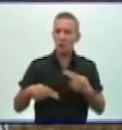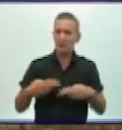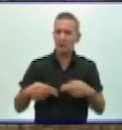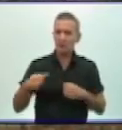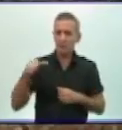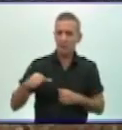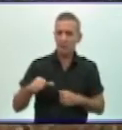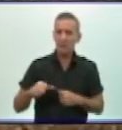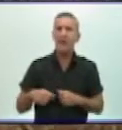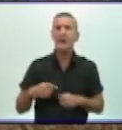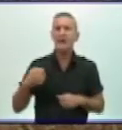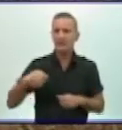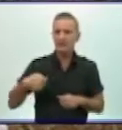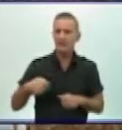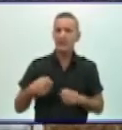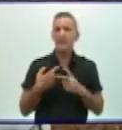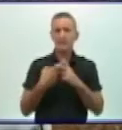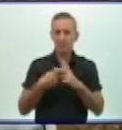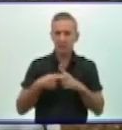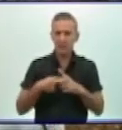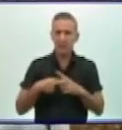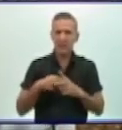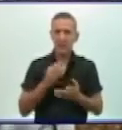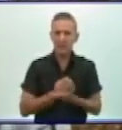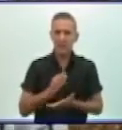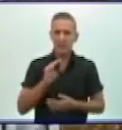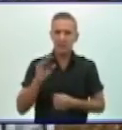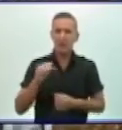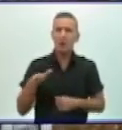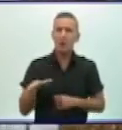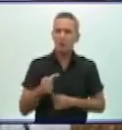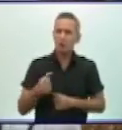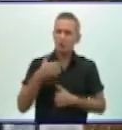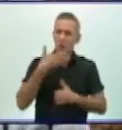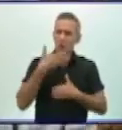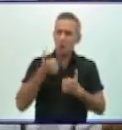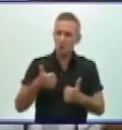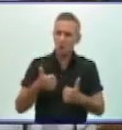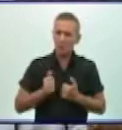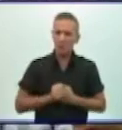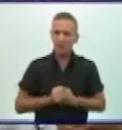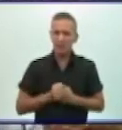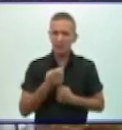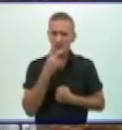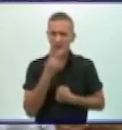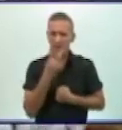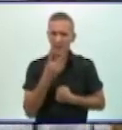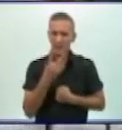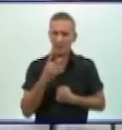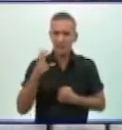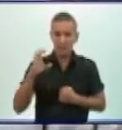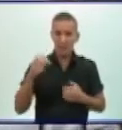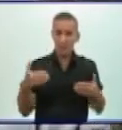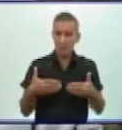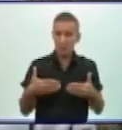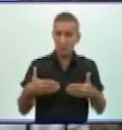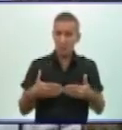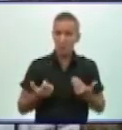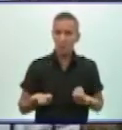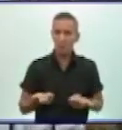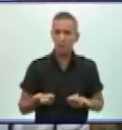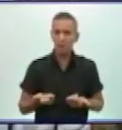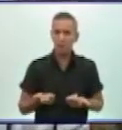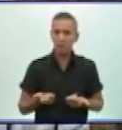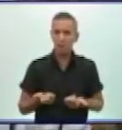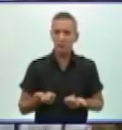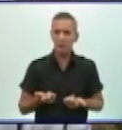escuela. Todo esto me parece excelente, lo que hemos hablado ahora, pero bueno, atendiendo precisamente a esas conclusiones que hemos sacado, ¿qué les recomiendan